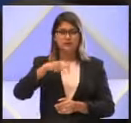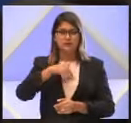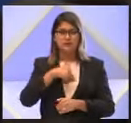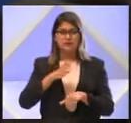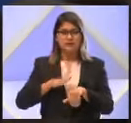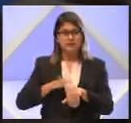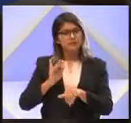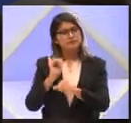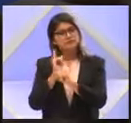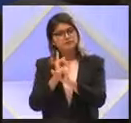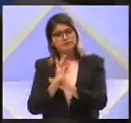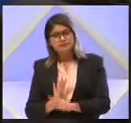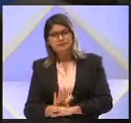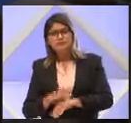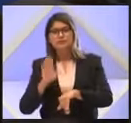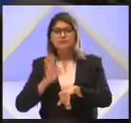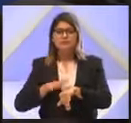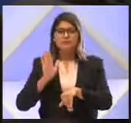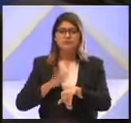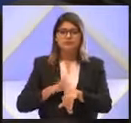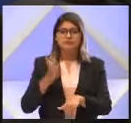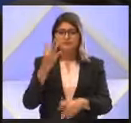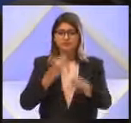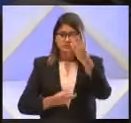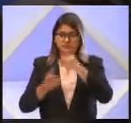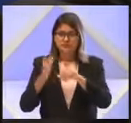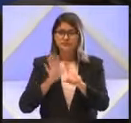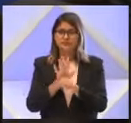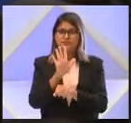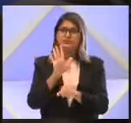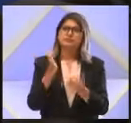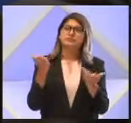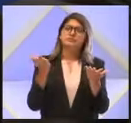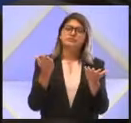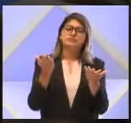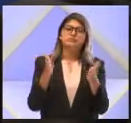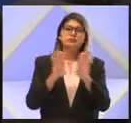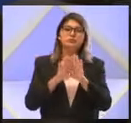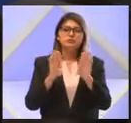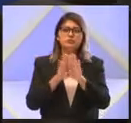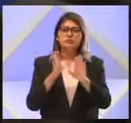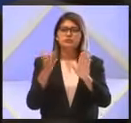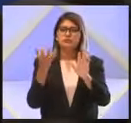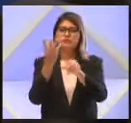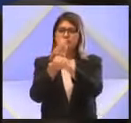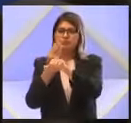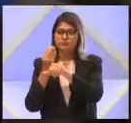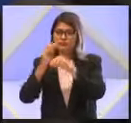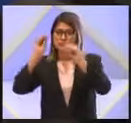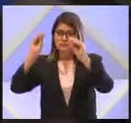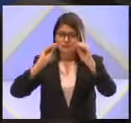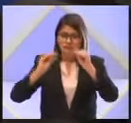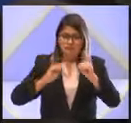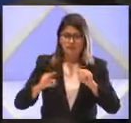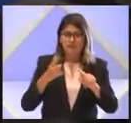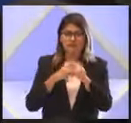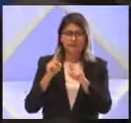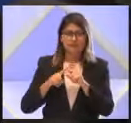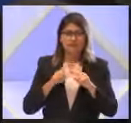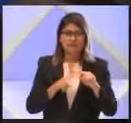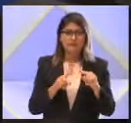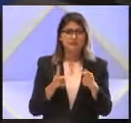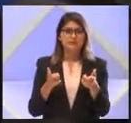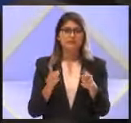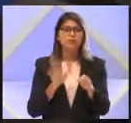información más indicadores de que infraestructuras hay este su capacidad cuales son los